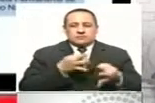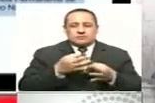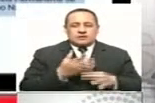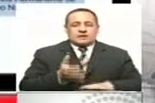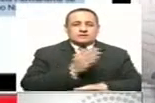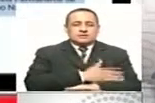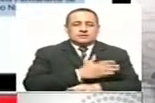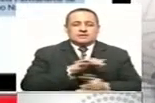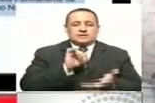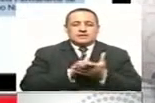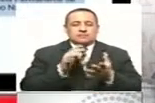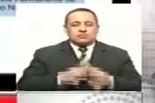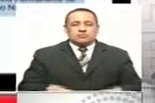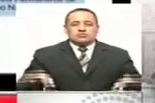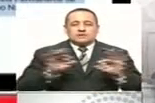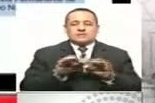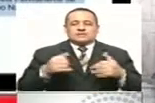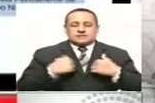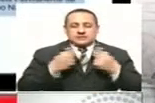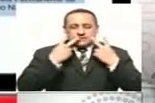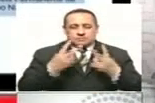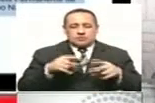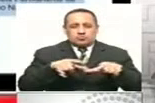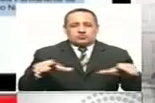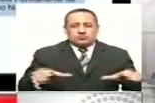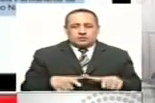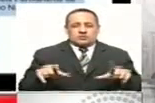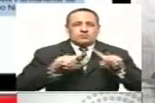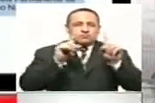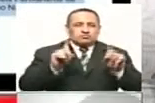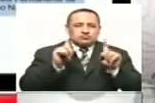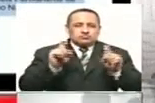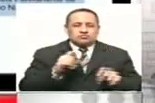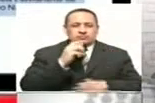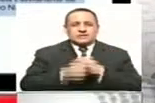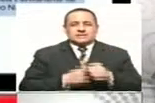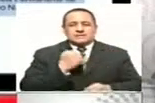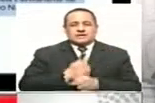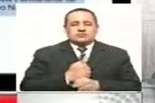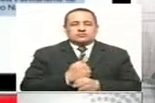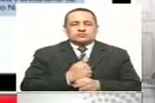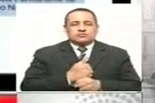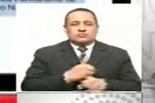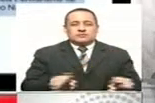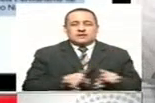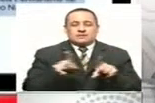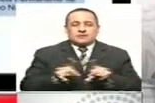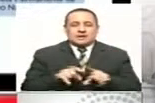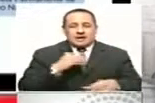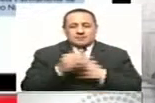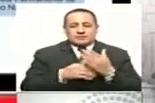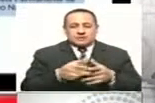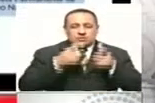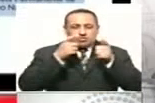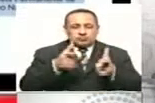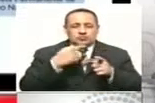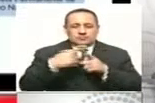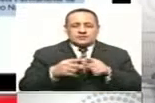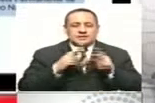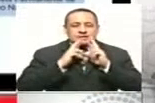comentábamos, es muy importante tener el Censo Nacional Económico este año, realizar la discusión de